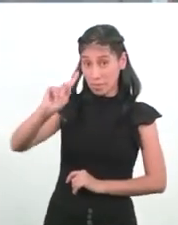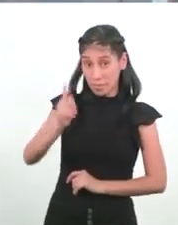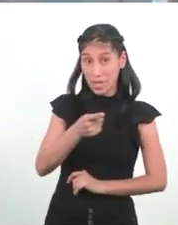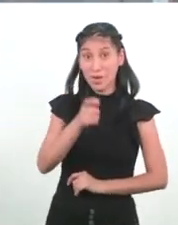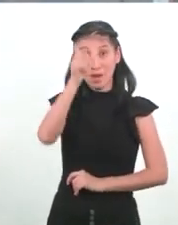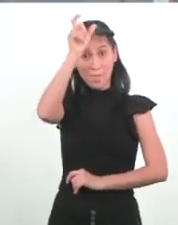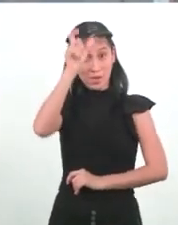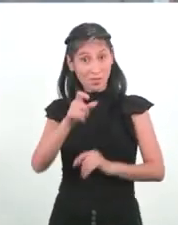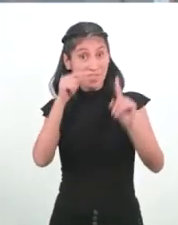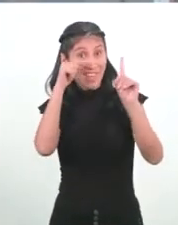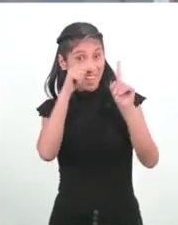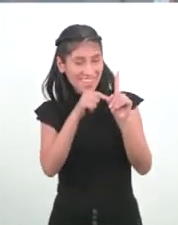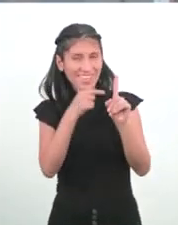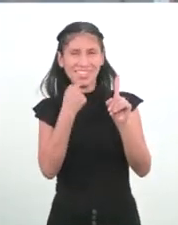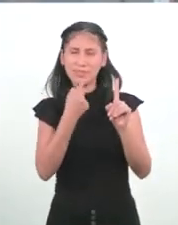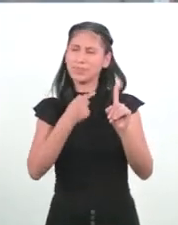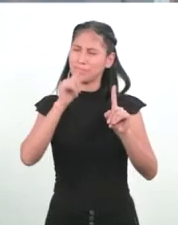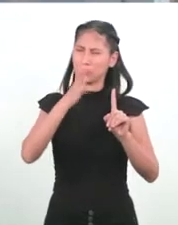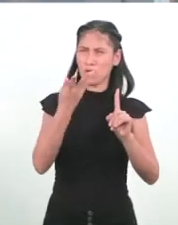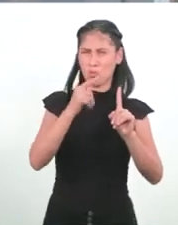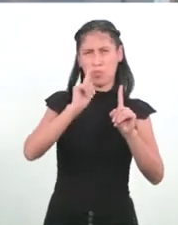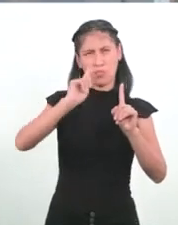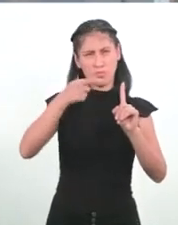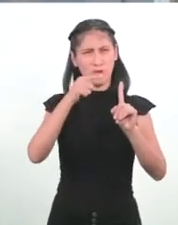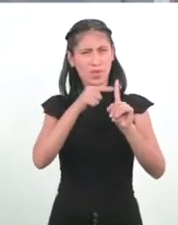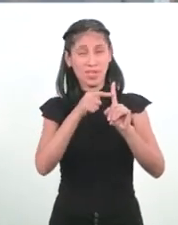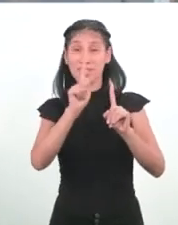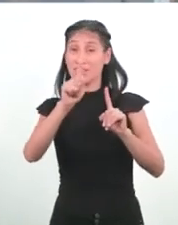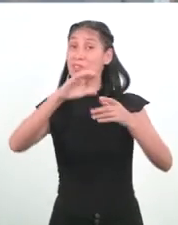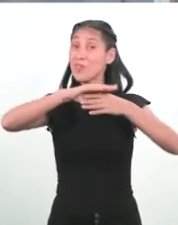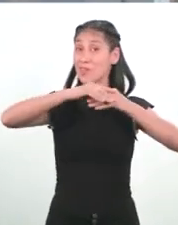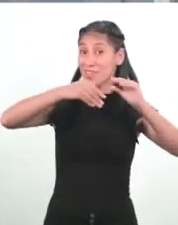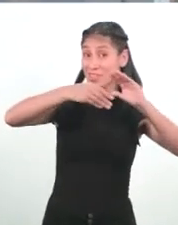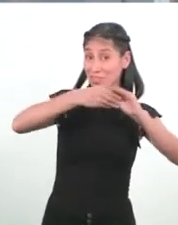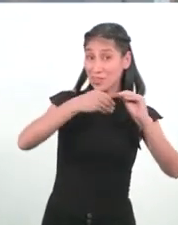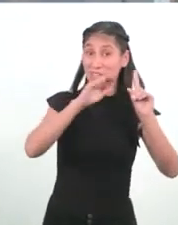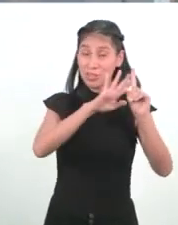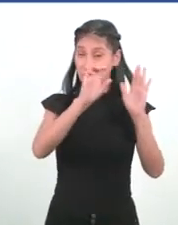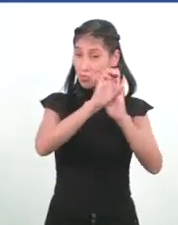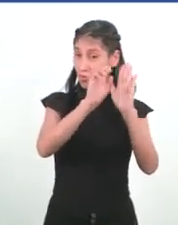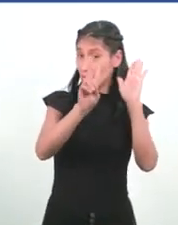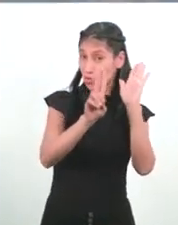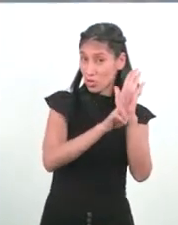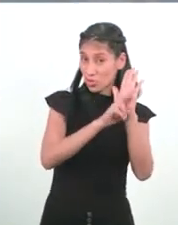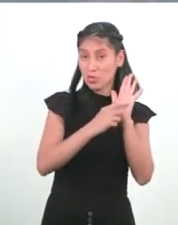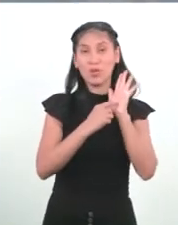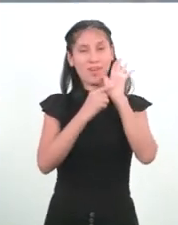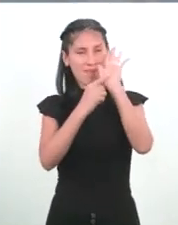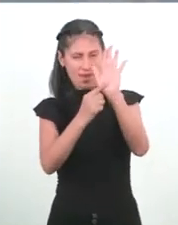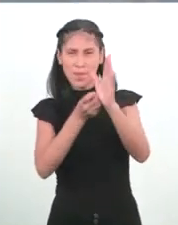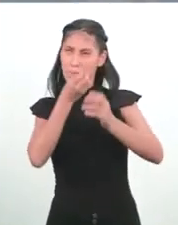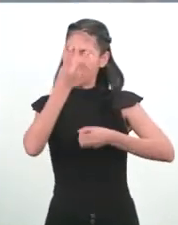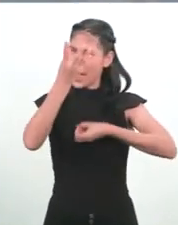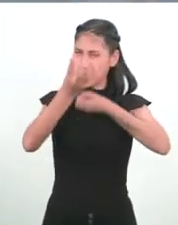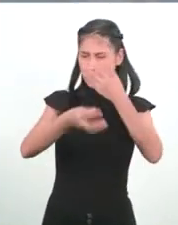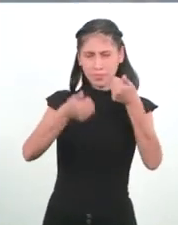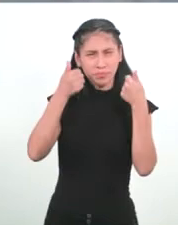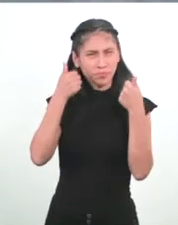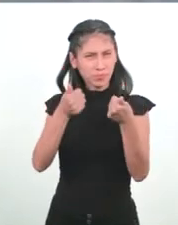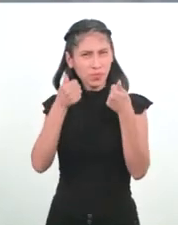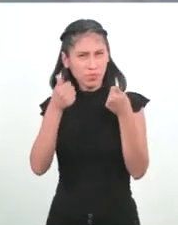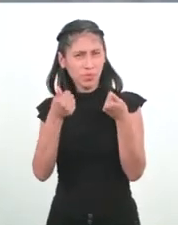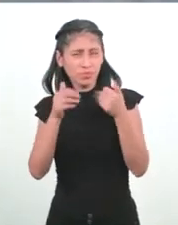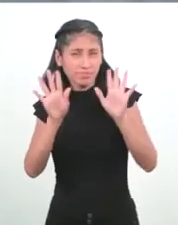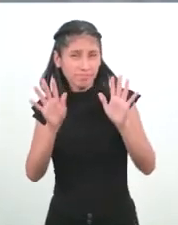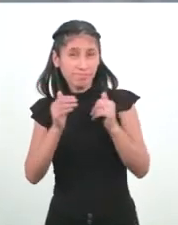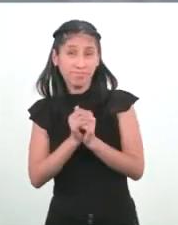personaje, destacando los hechos más relevantes de su biografía y del currículo profesional. Correcto.